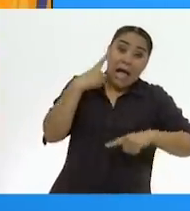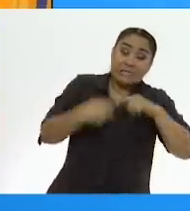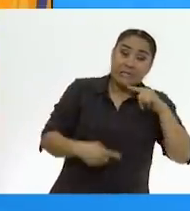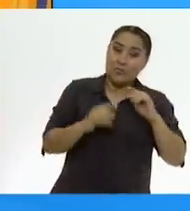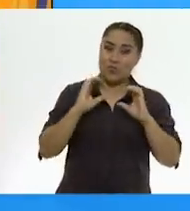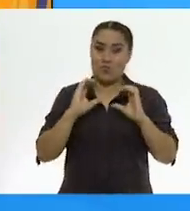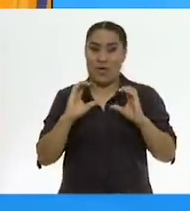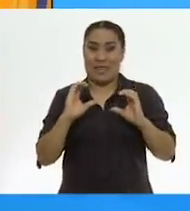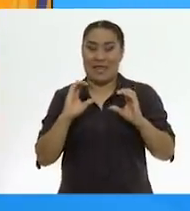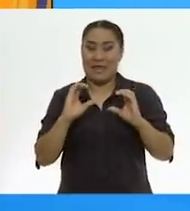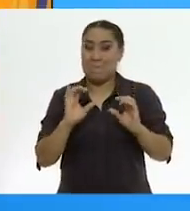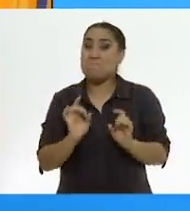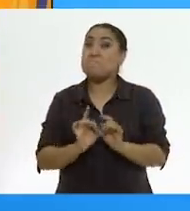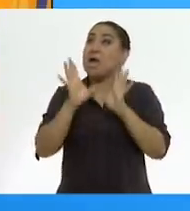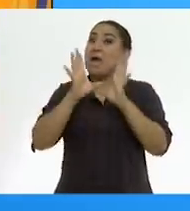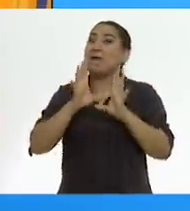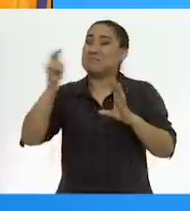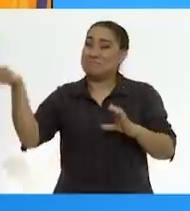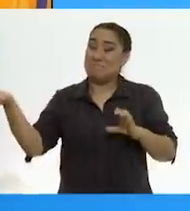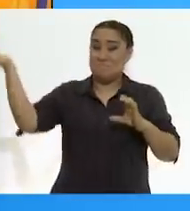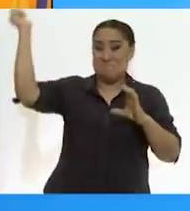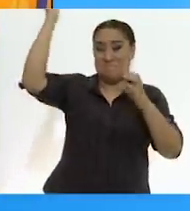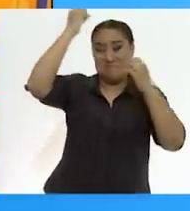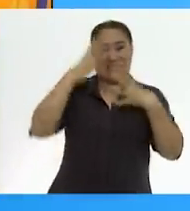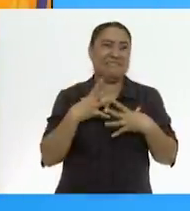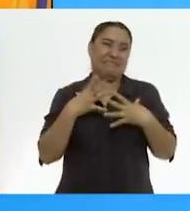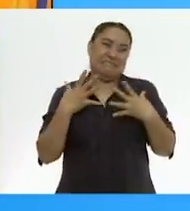que tuvieran cuidado, porque si no tenían cuidado,